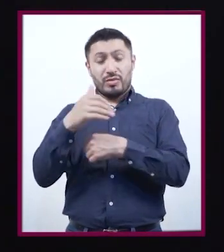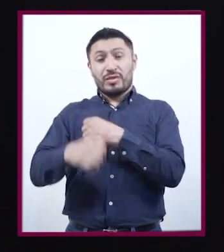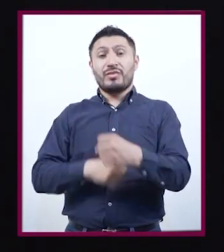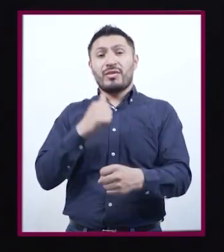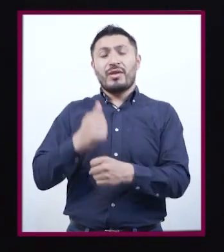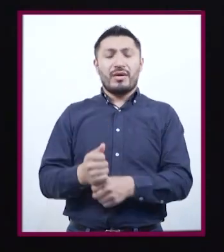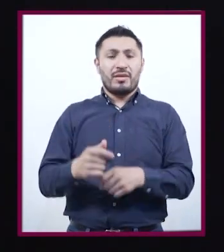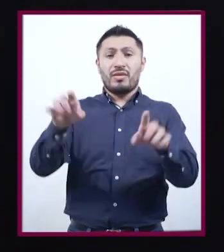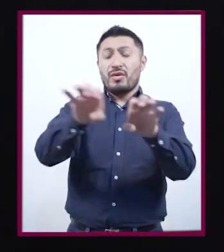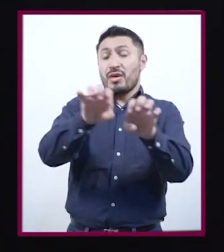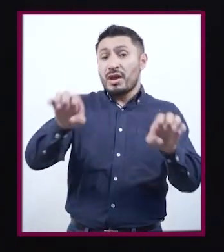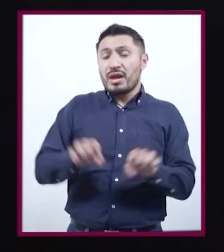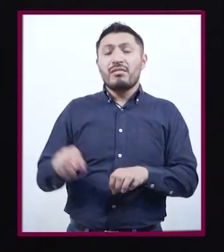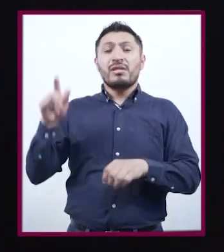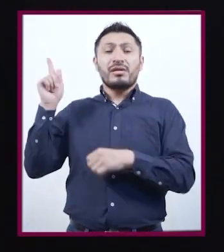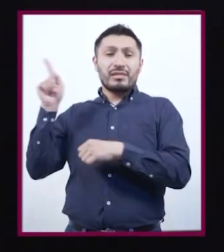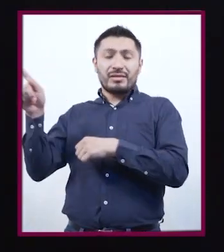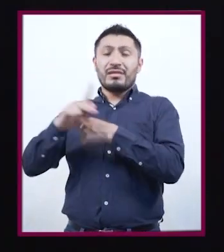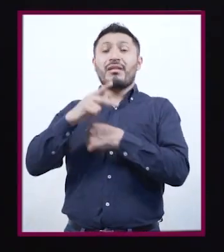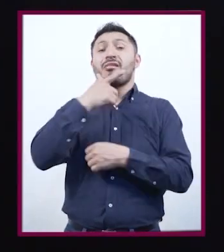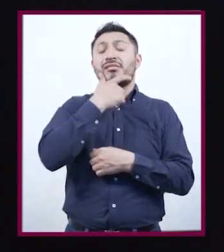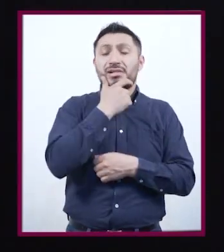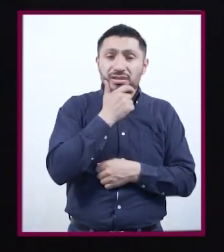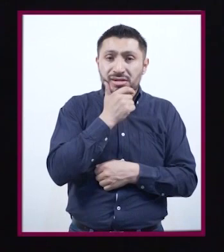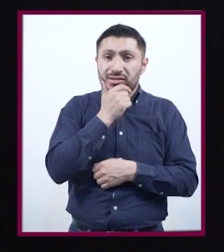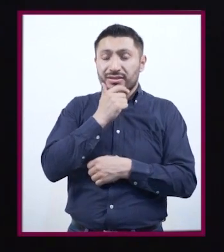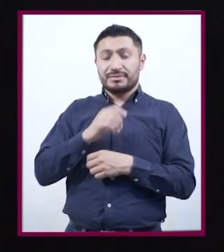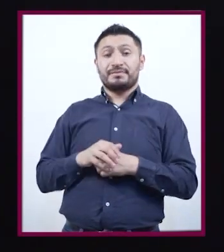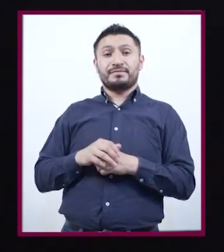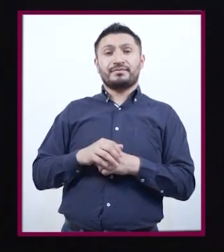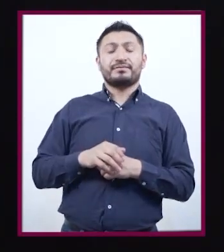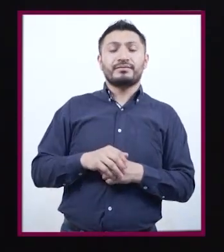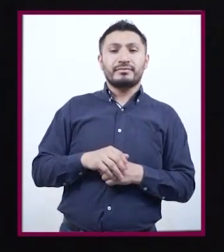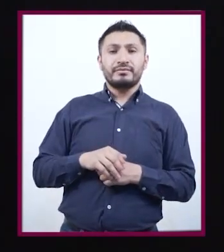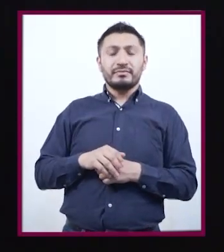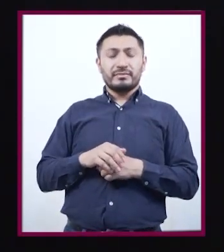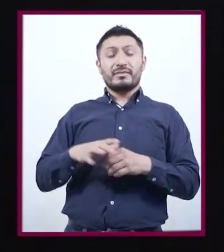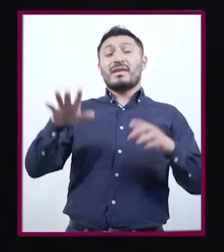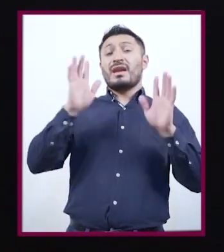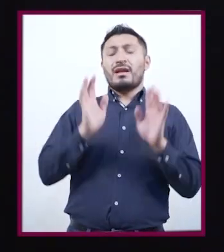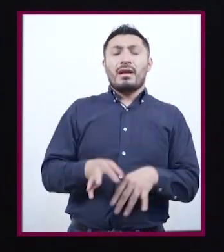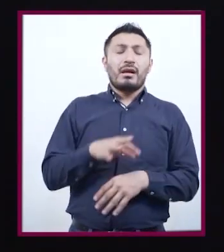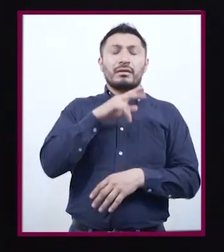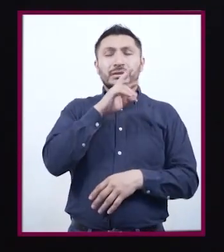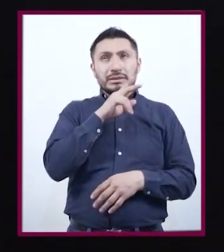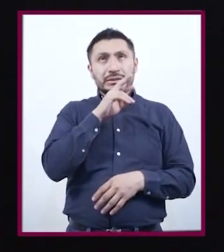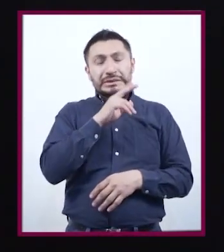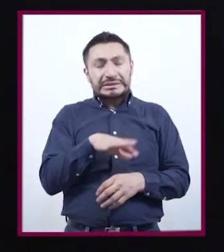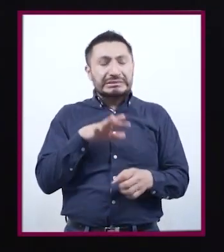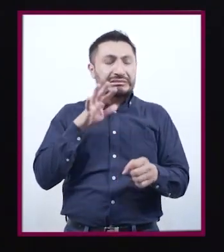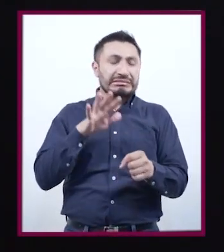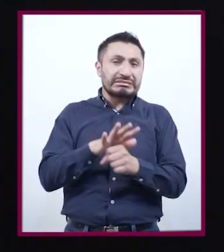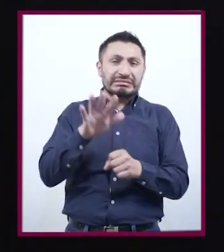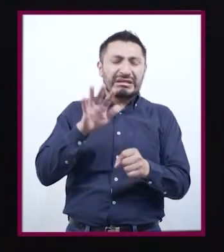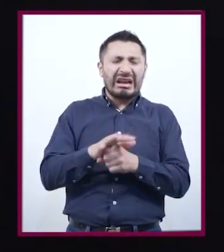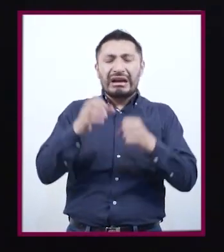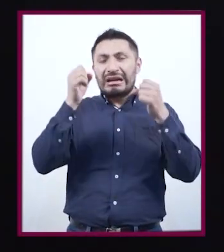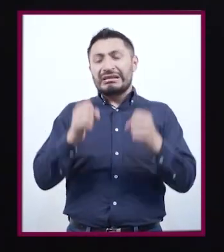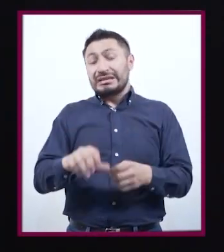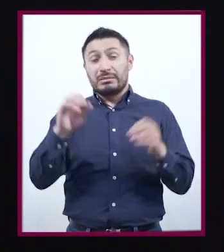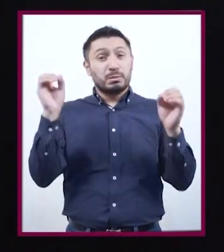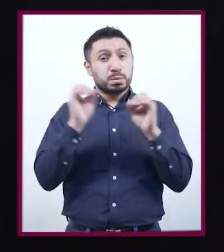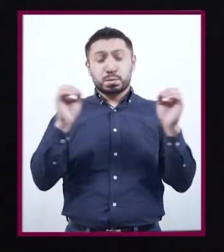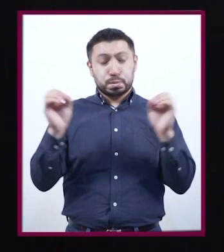del siguiente año, el bando aliado liderado por los ingleses, con Winston Churchill a la cabeza, estaban muy preocupados